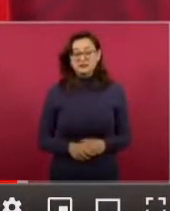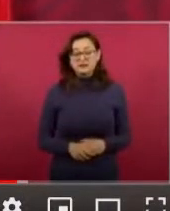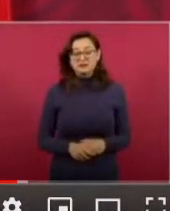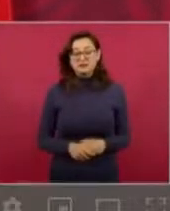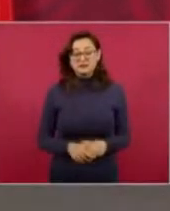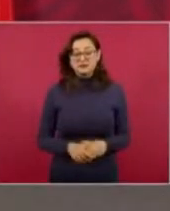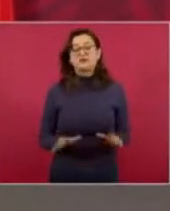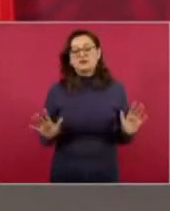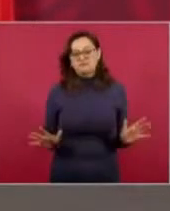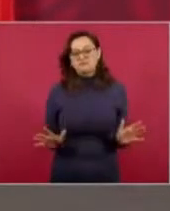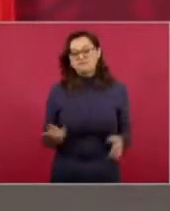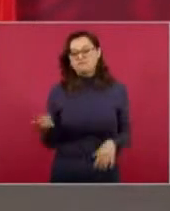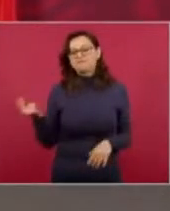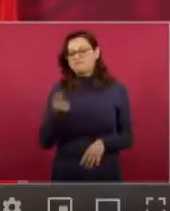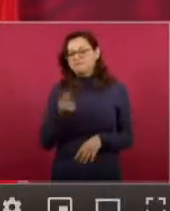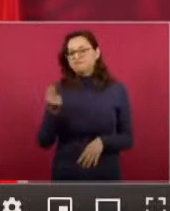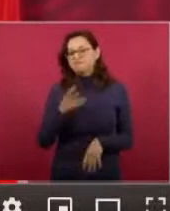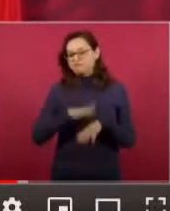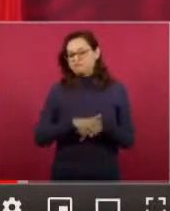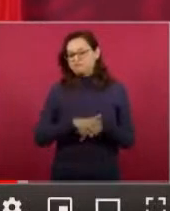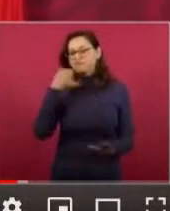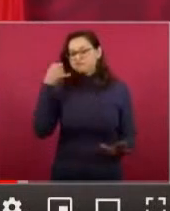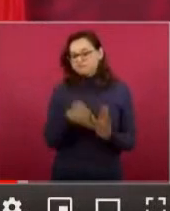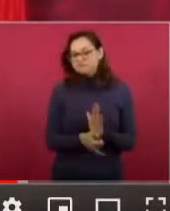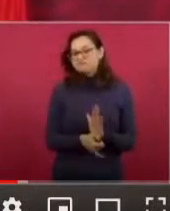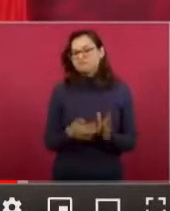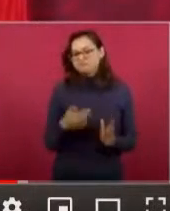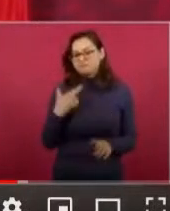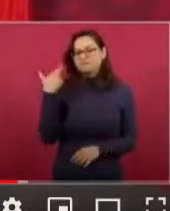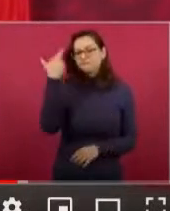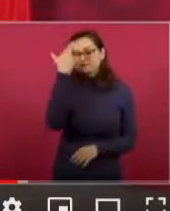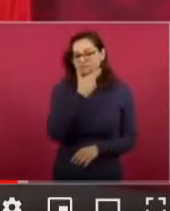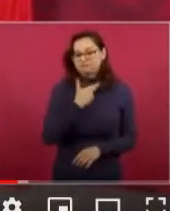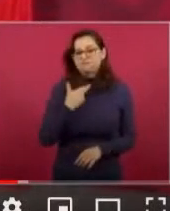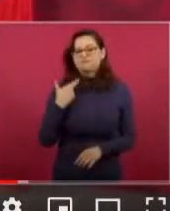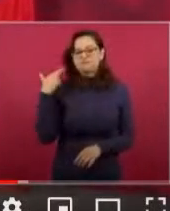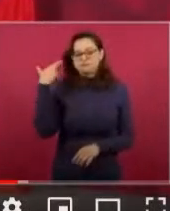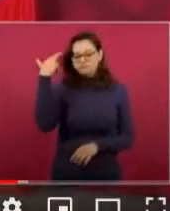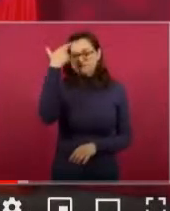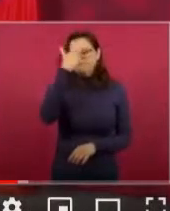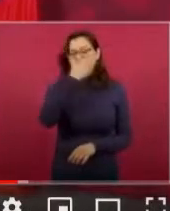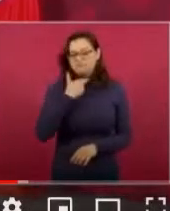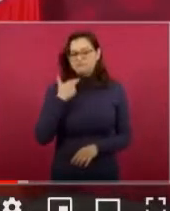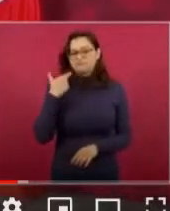por eso hace falta un análisis